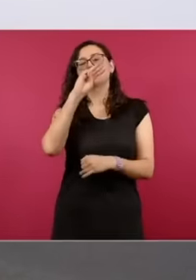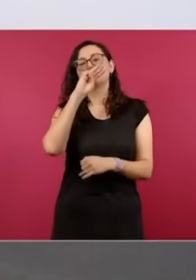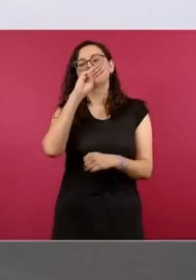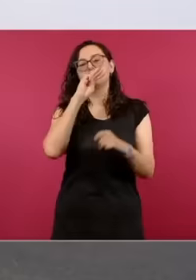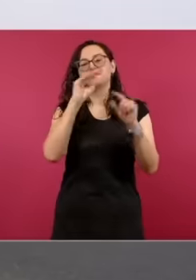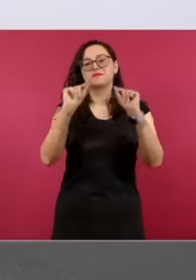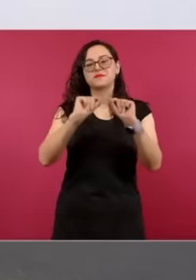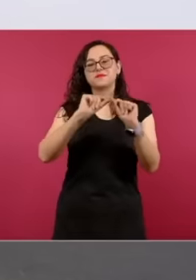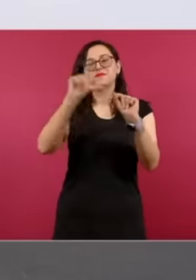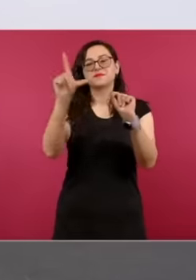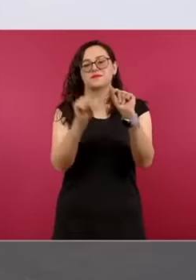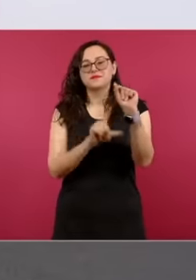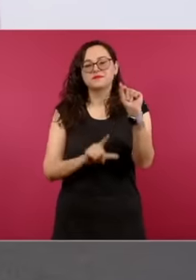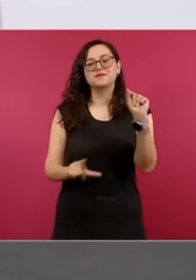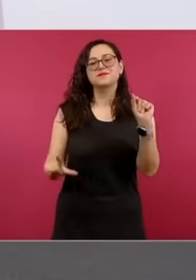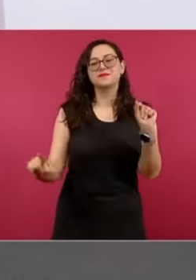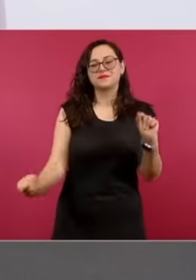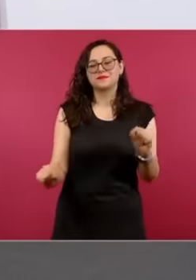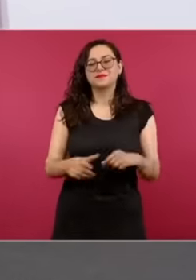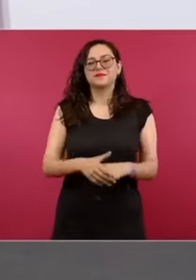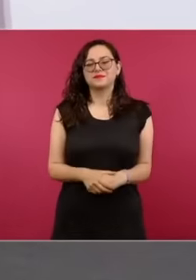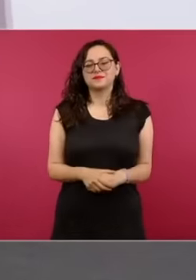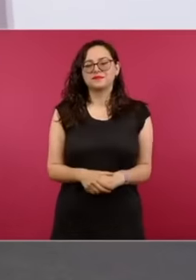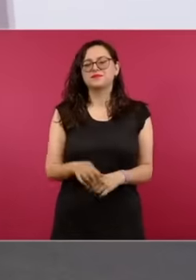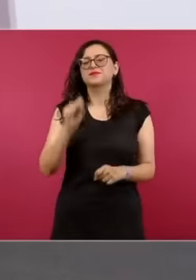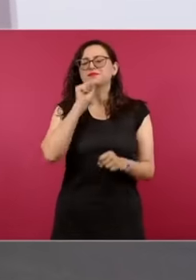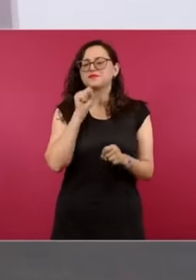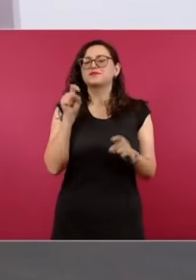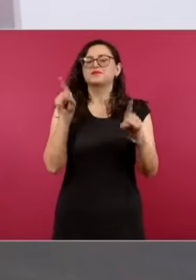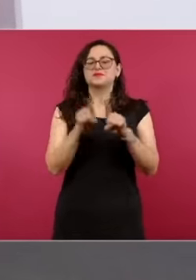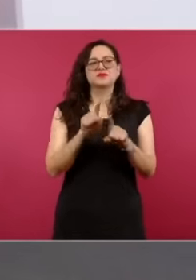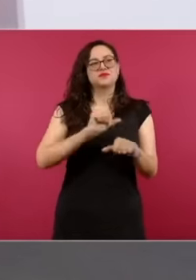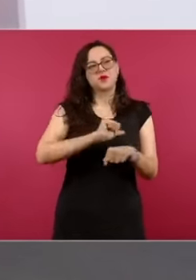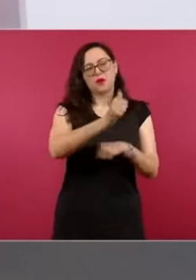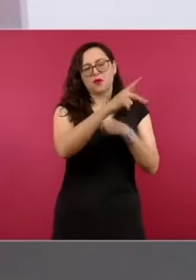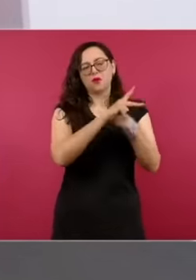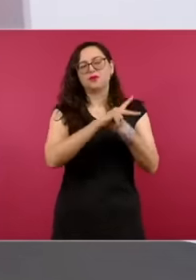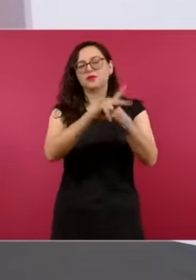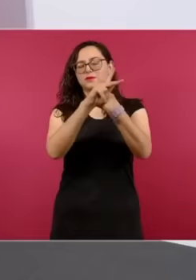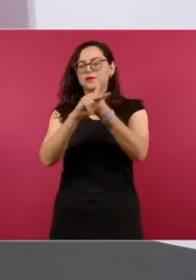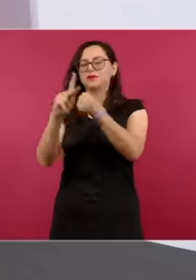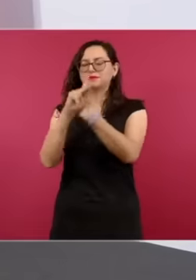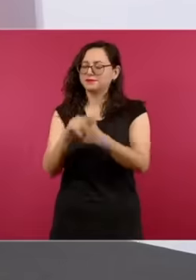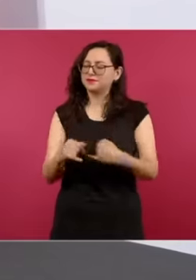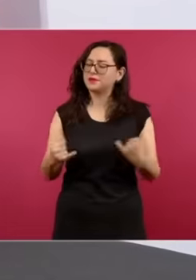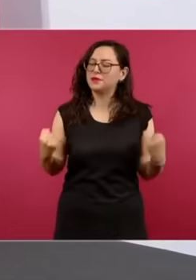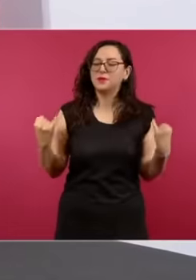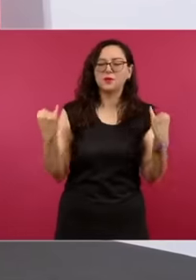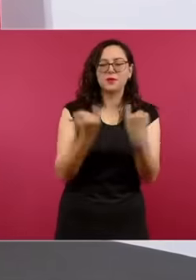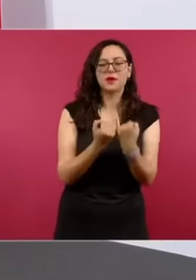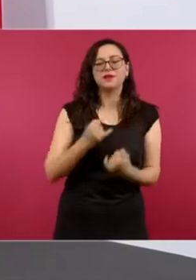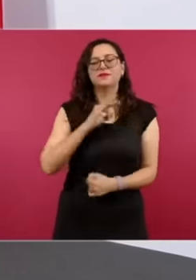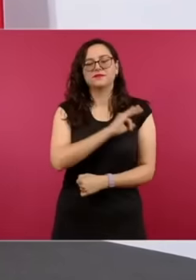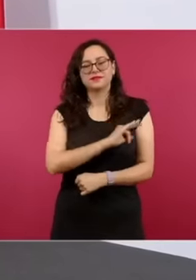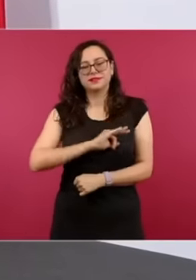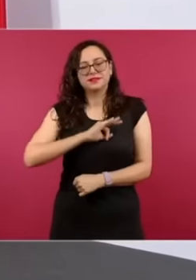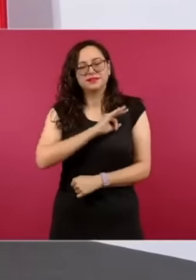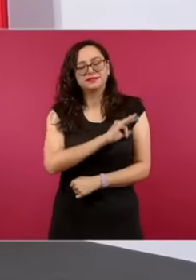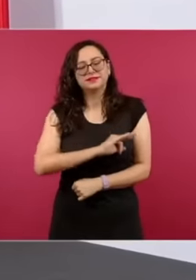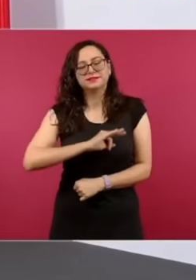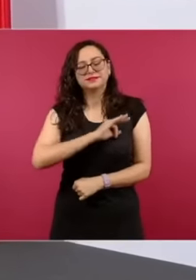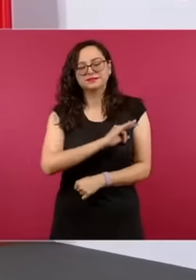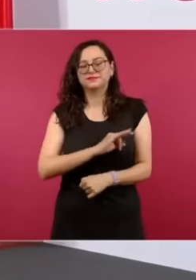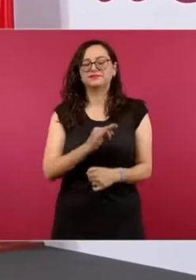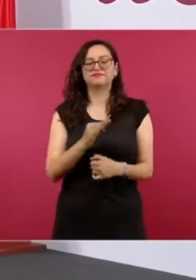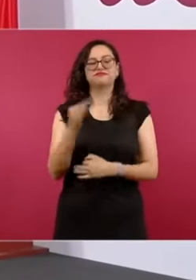el presidente López Obrador celebra. Con el son de los mariachis, el presidente envía un mensaje a todas las madres de